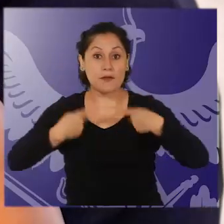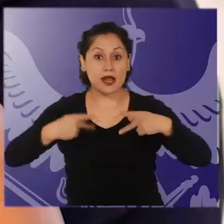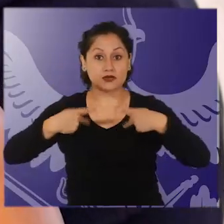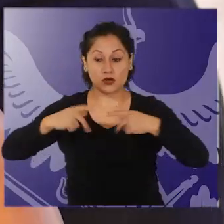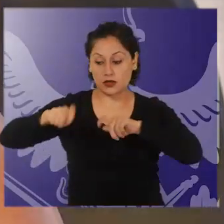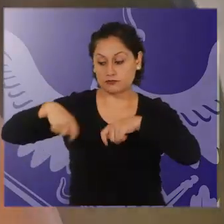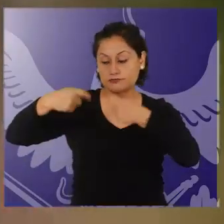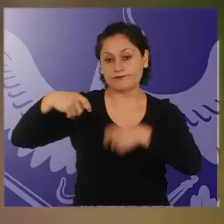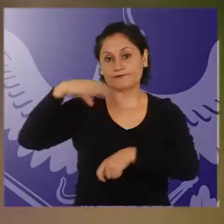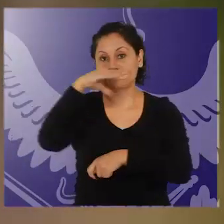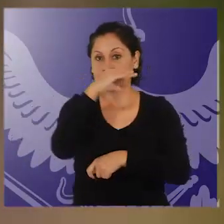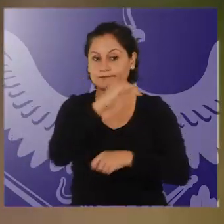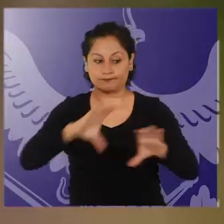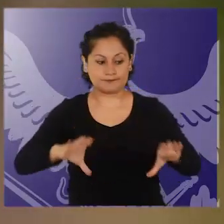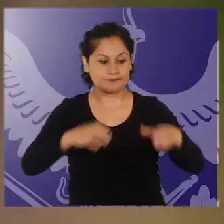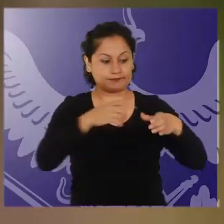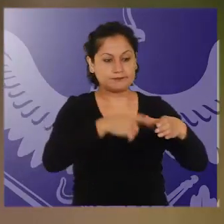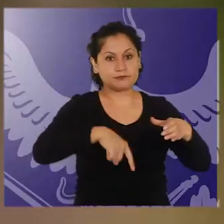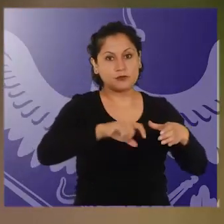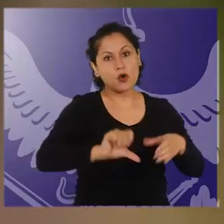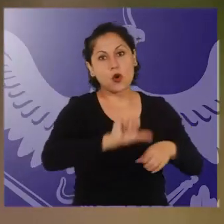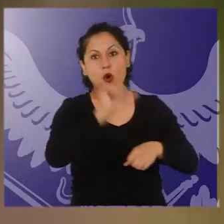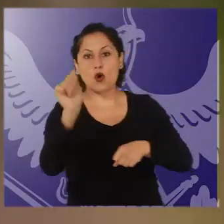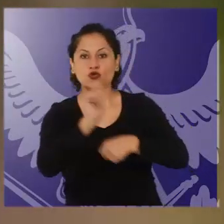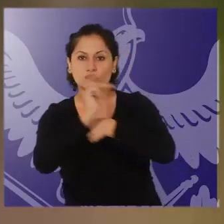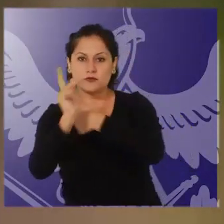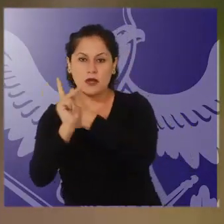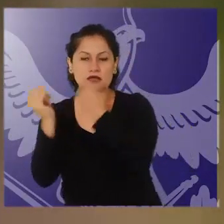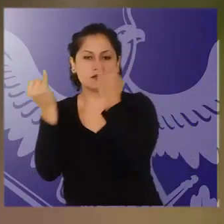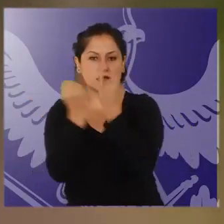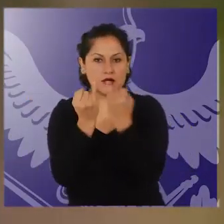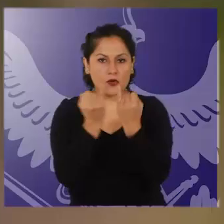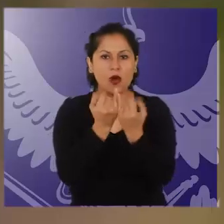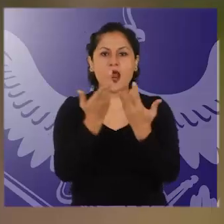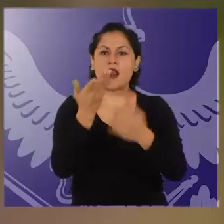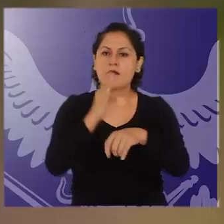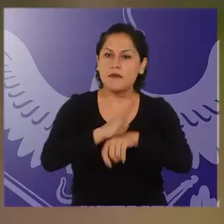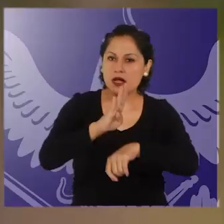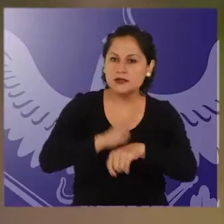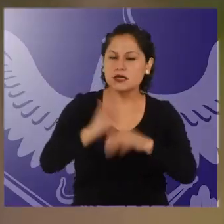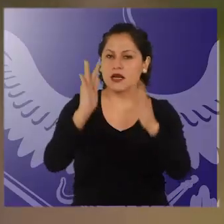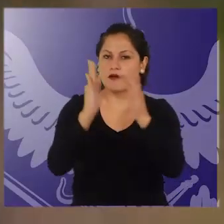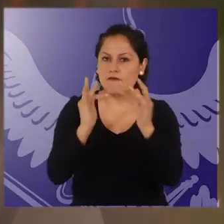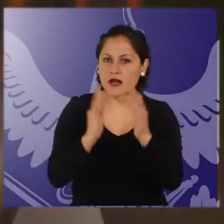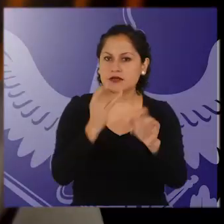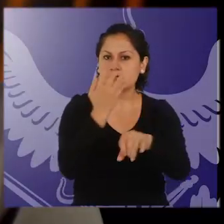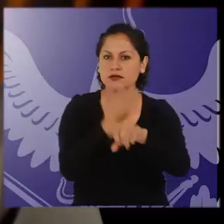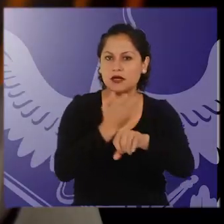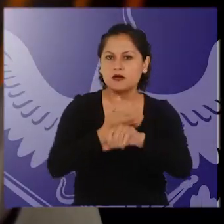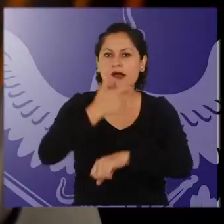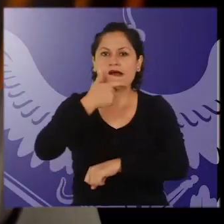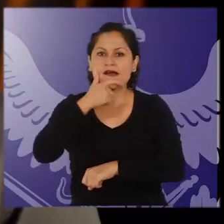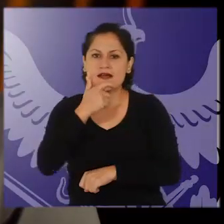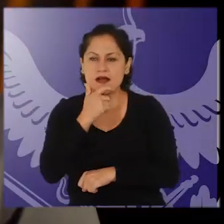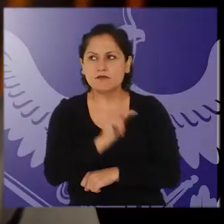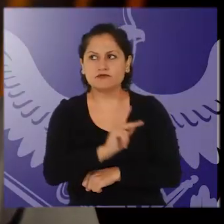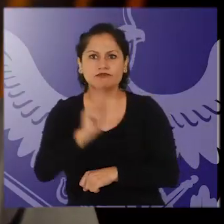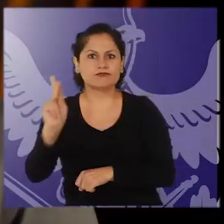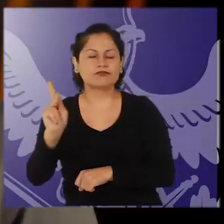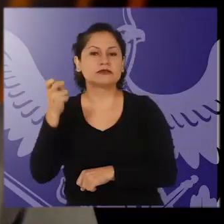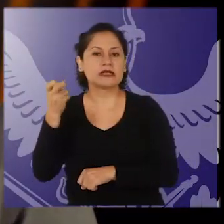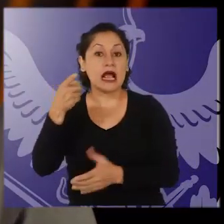las comunidades de ascendencia africana, al igual que otras minorías étnicas en países como Estados Unidos, Brasil, Francia y Reino